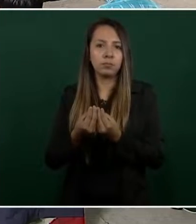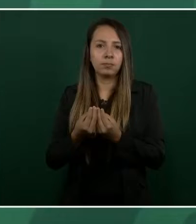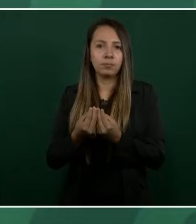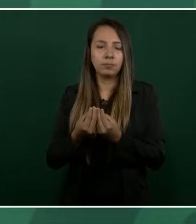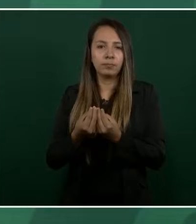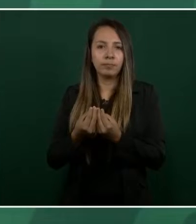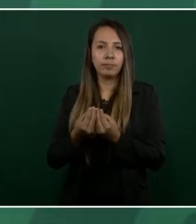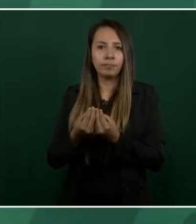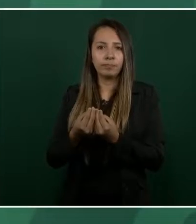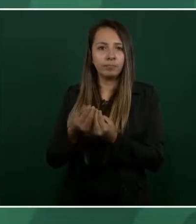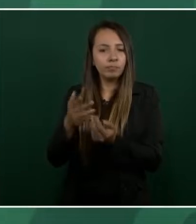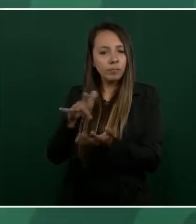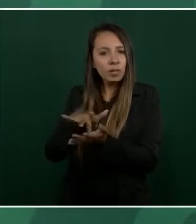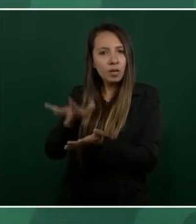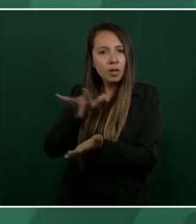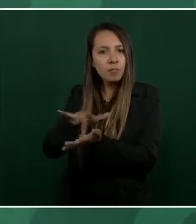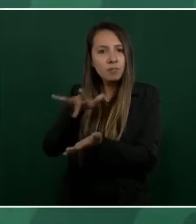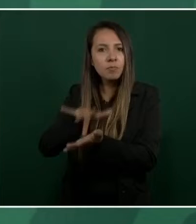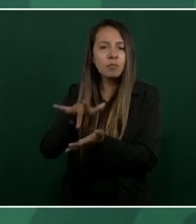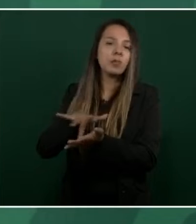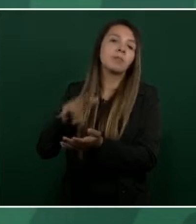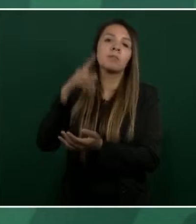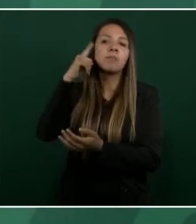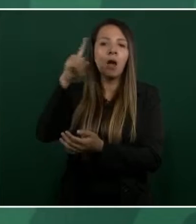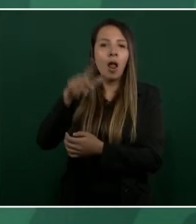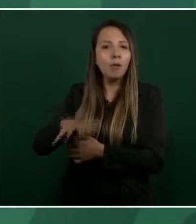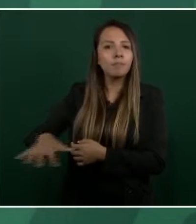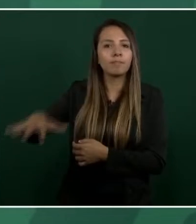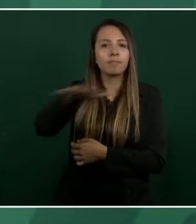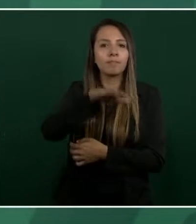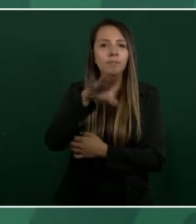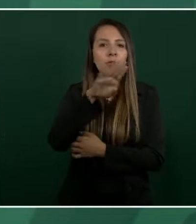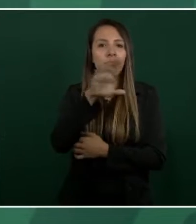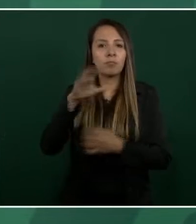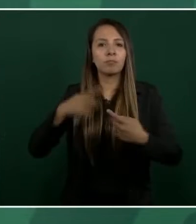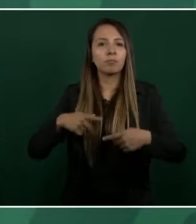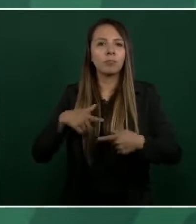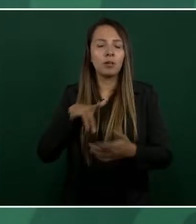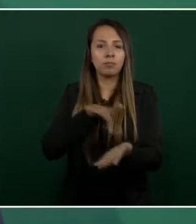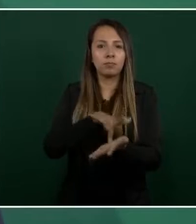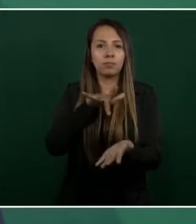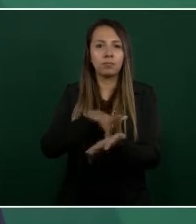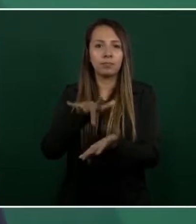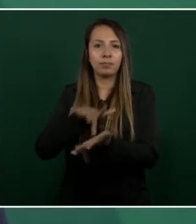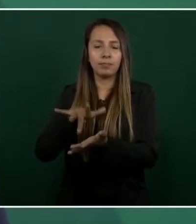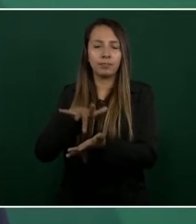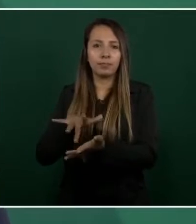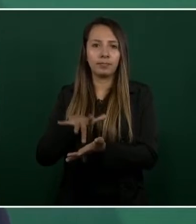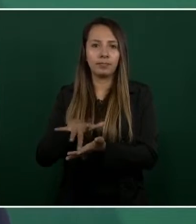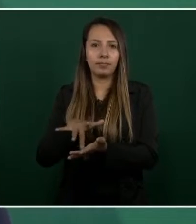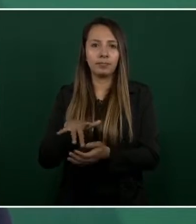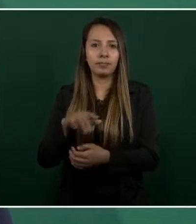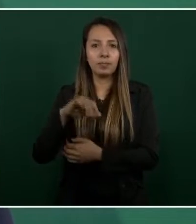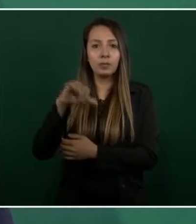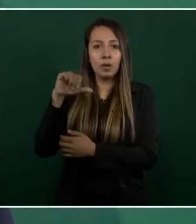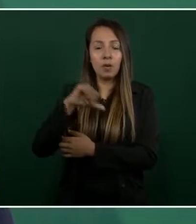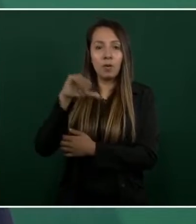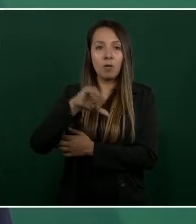para apoyar al pueblo de Baja California. Hoy